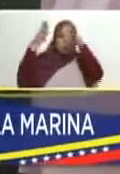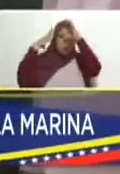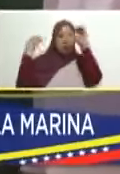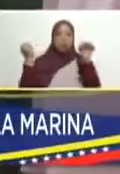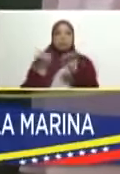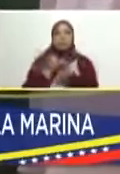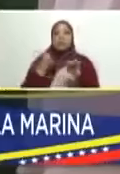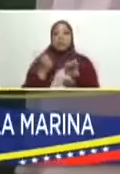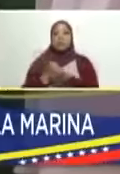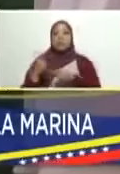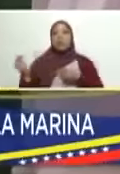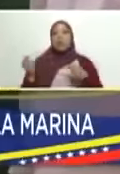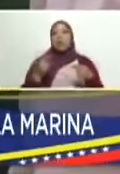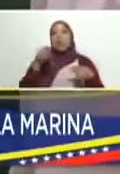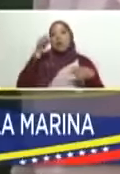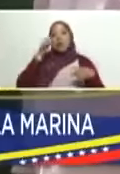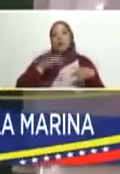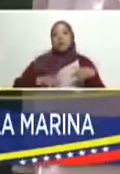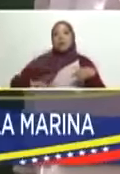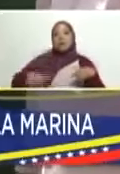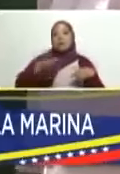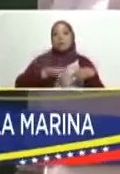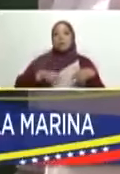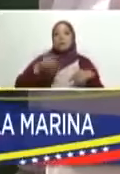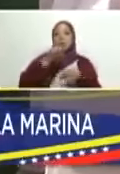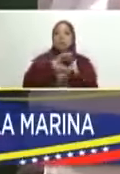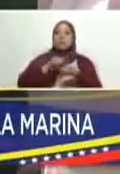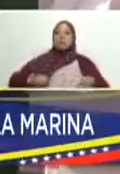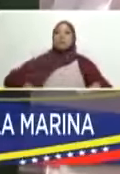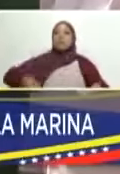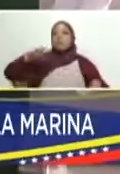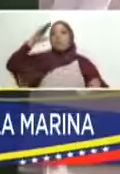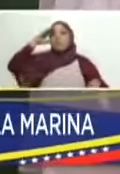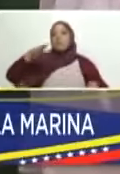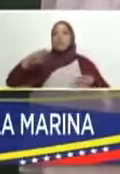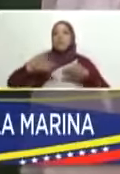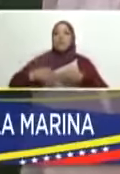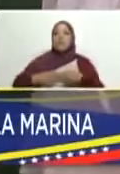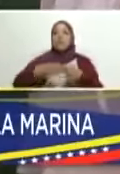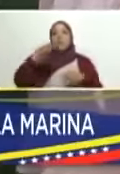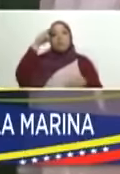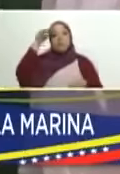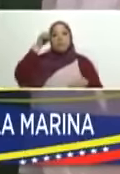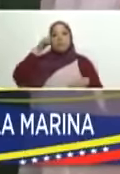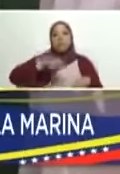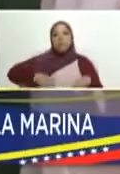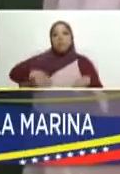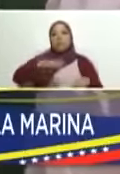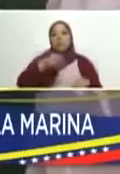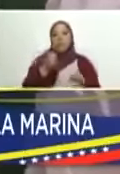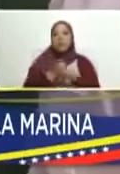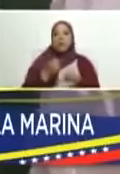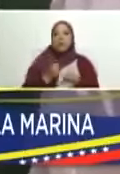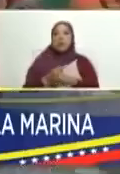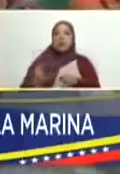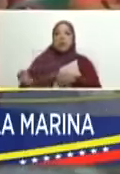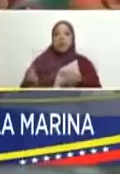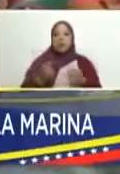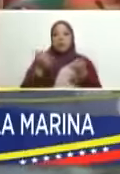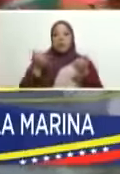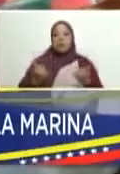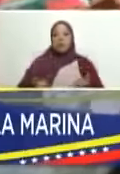fronteras, buque insignia de la Fuerza Armada Nacional Bolivariana y brazo diplomático de la Revolución Bolivariana en la